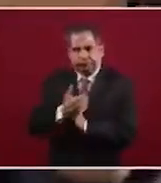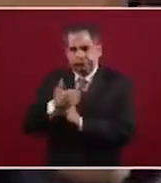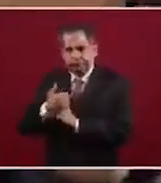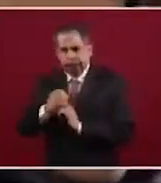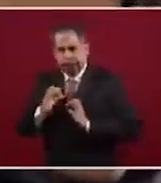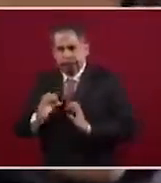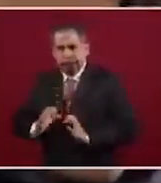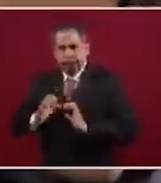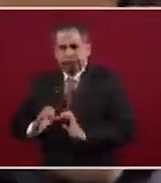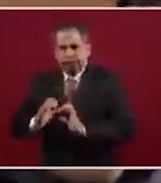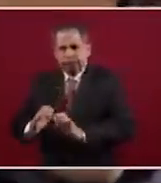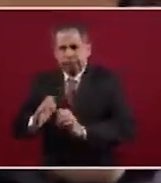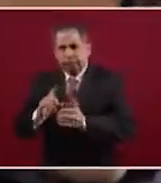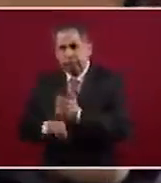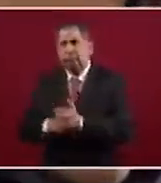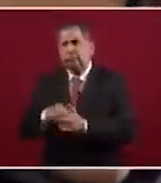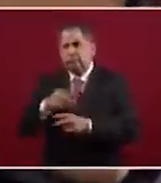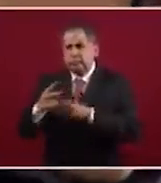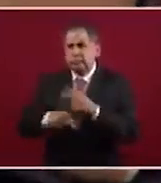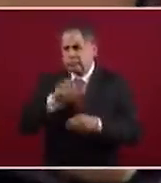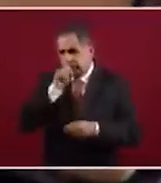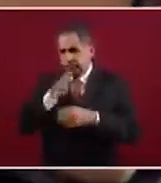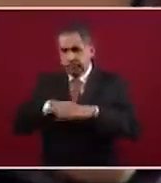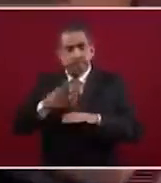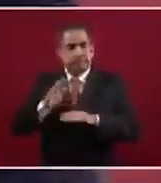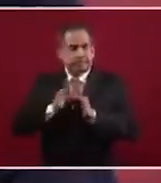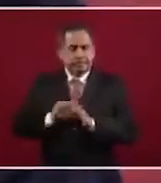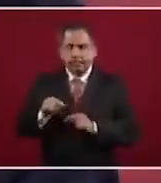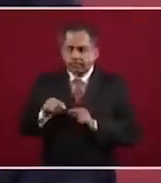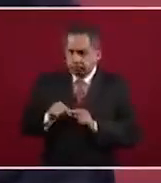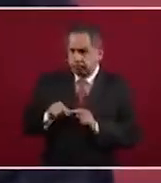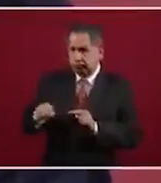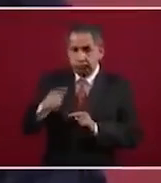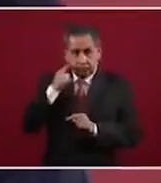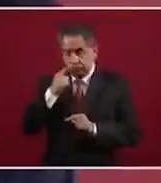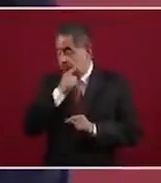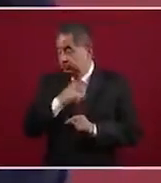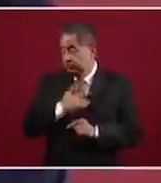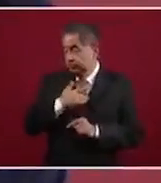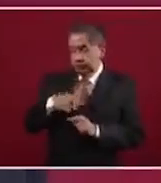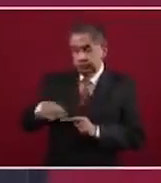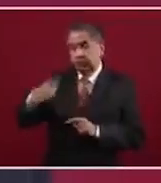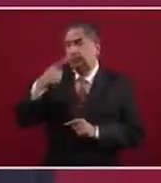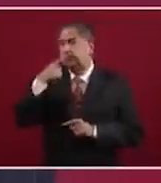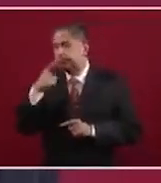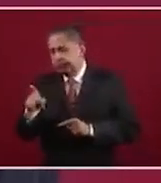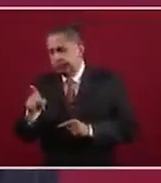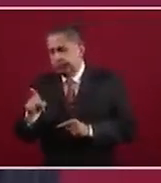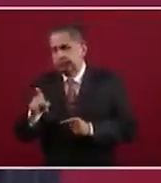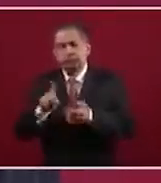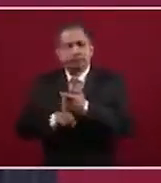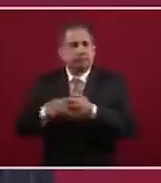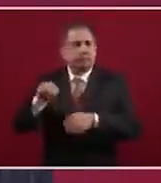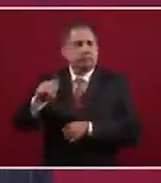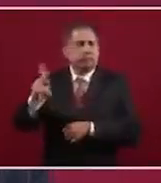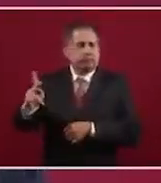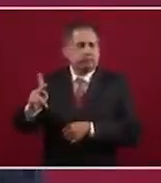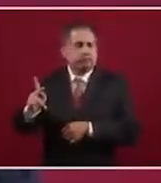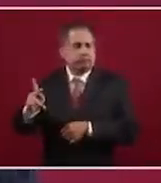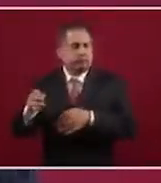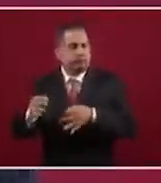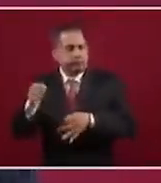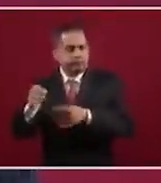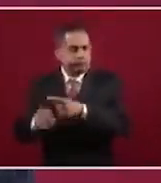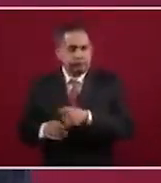y posteriormente ya con toda la tranquilidad que vayan, si es su deseo, a denunciar ante el Ministerio Público.